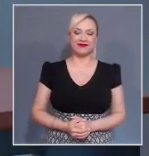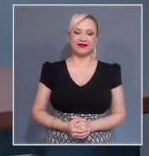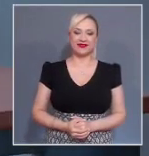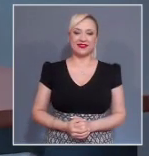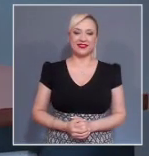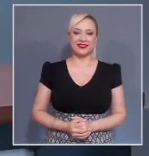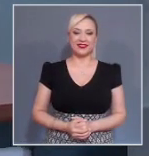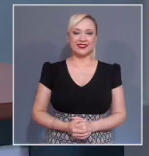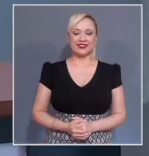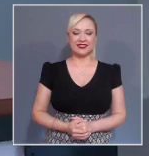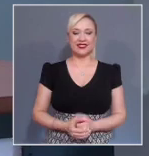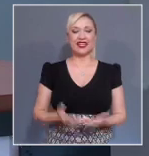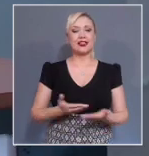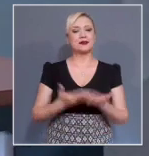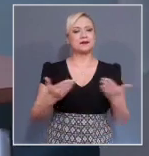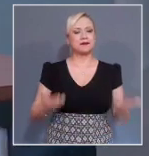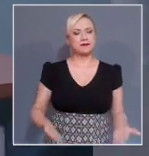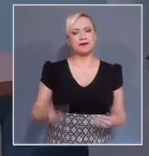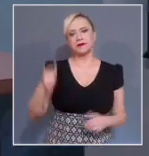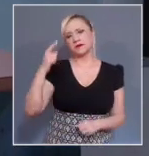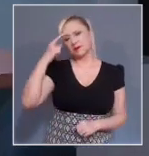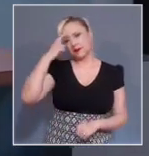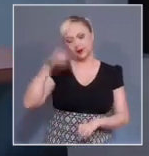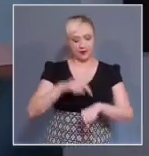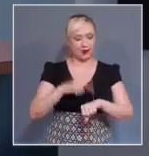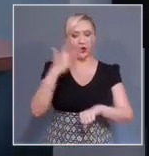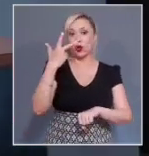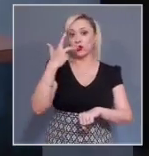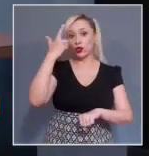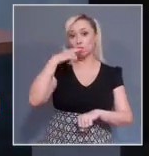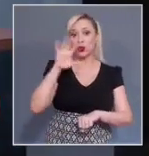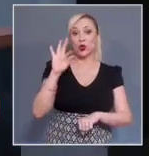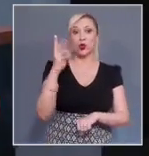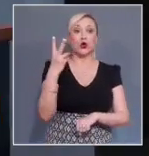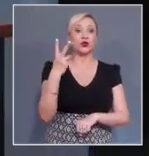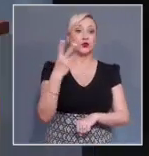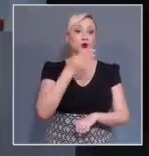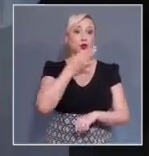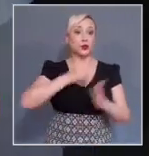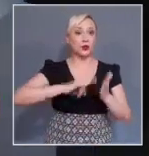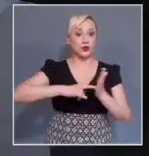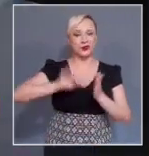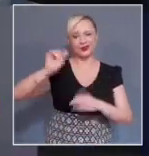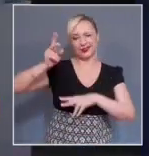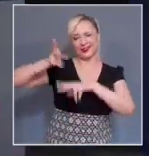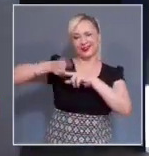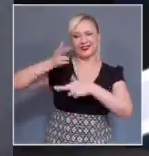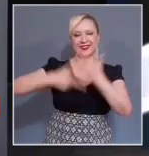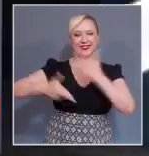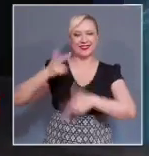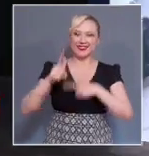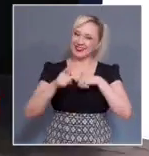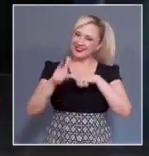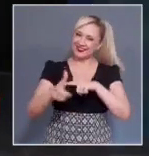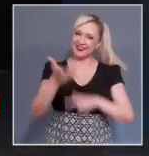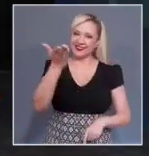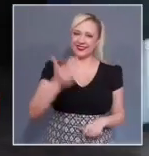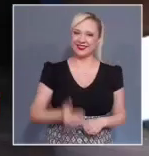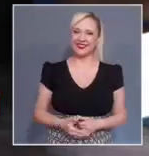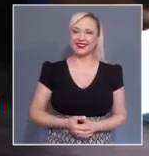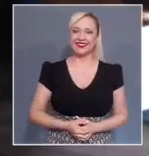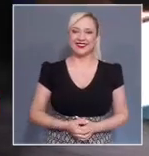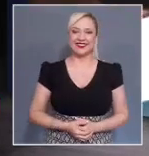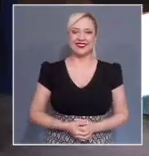Son 8:41 p.m. Vamos a hacer una pausa, pero en un momento regresamos con más noticias. No se vayan.